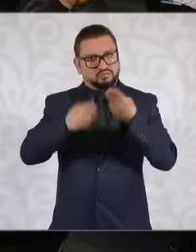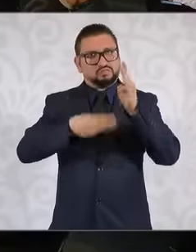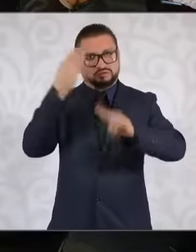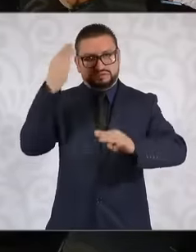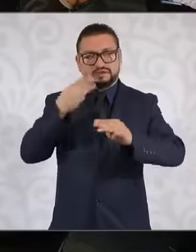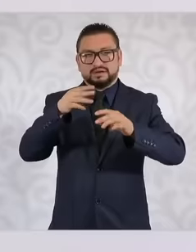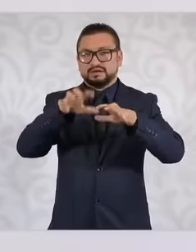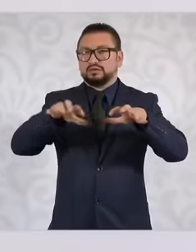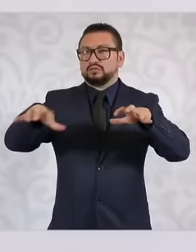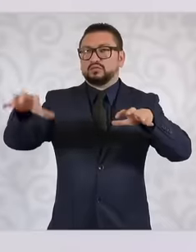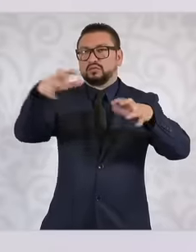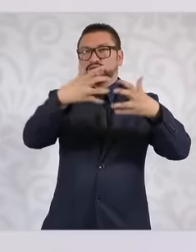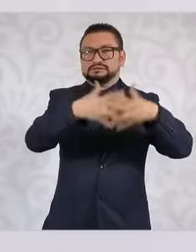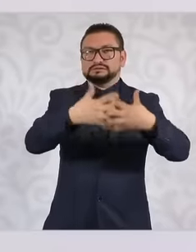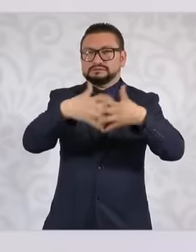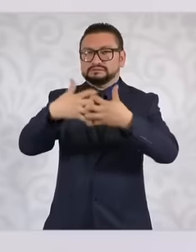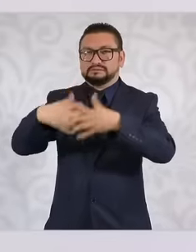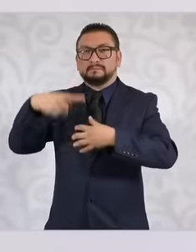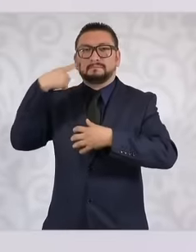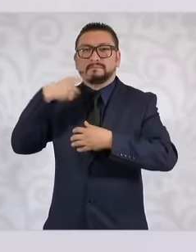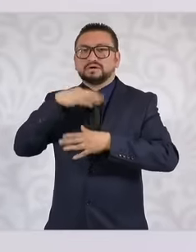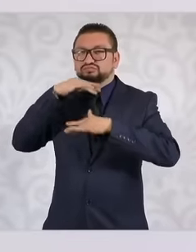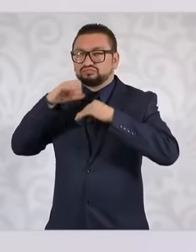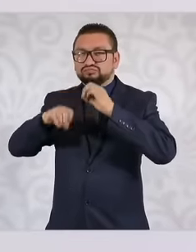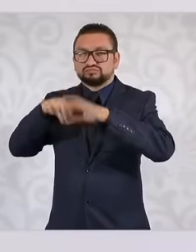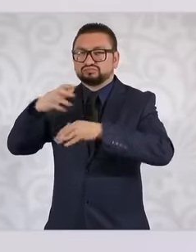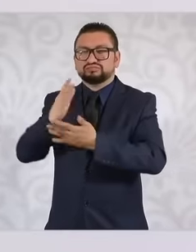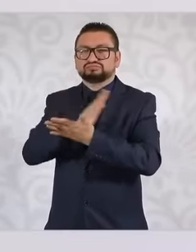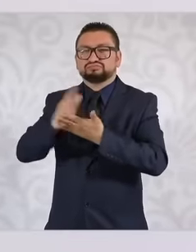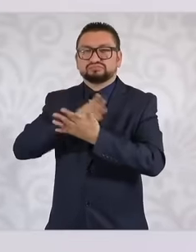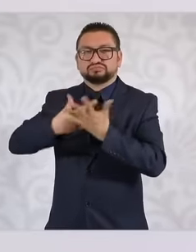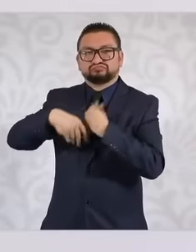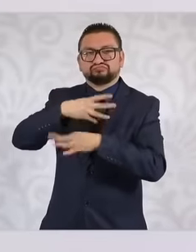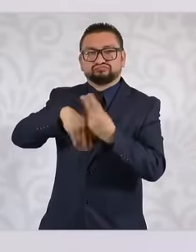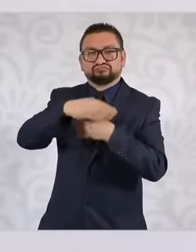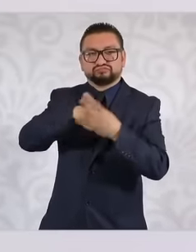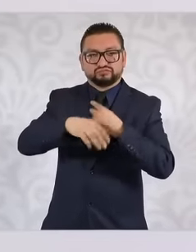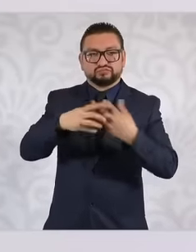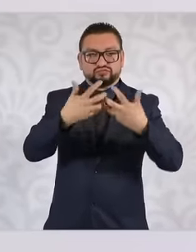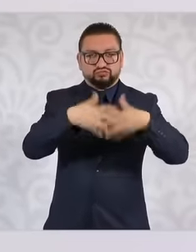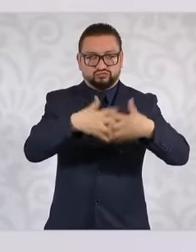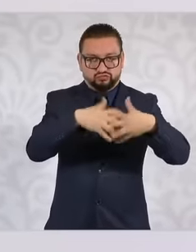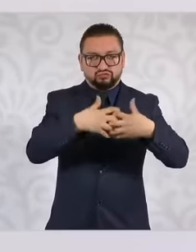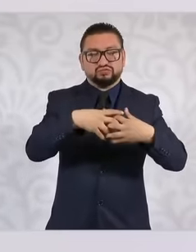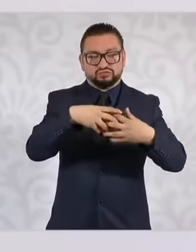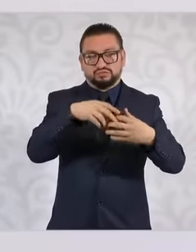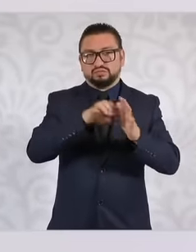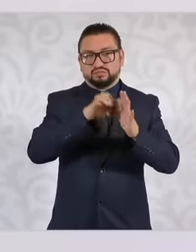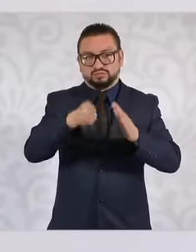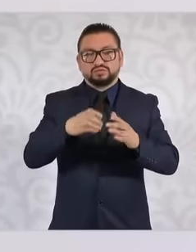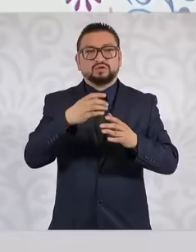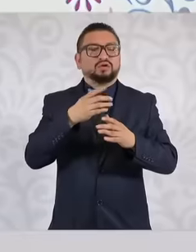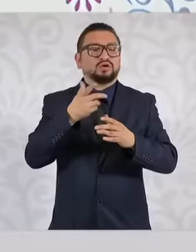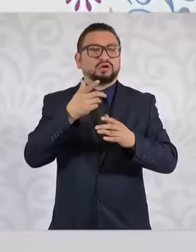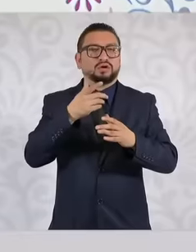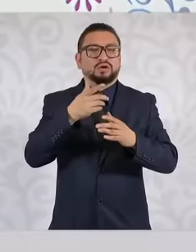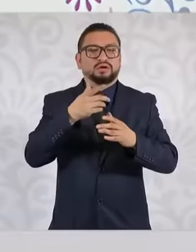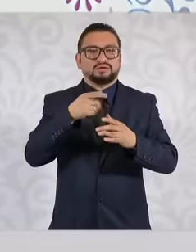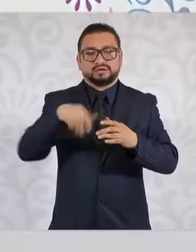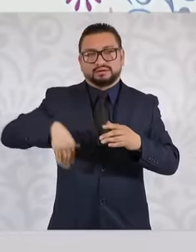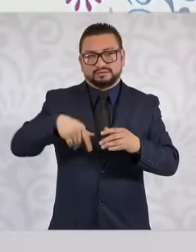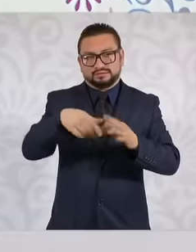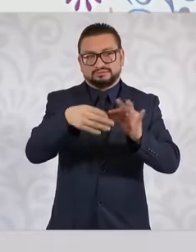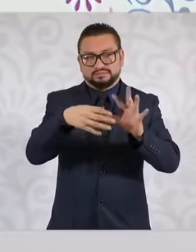parque industrial de economía circular, partiendo por estas dos plantas, una de reciclamiento de, como